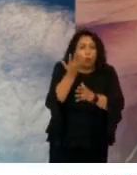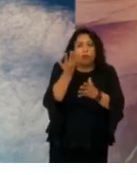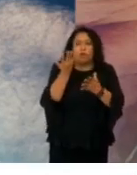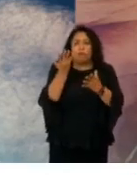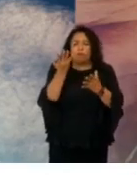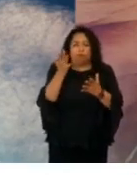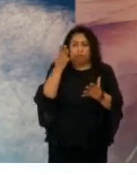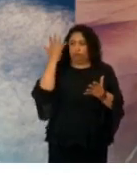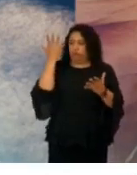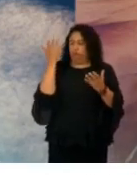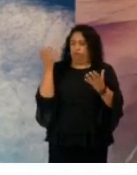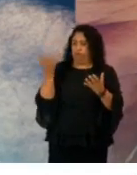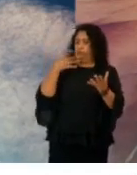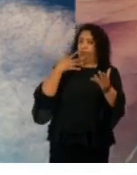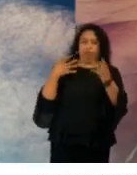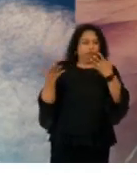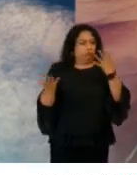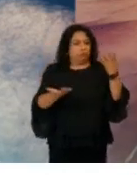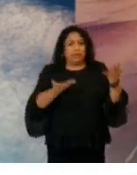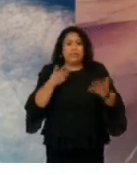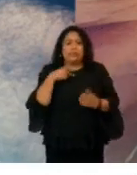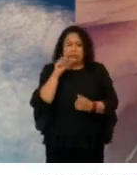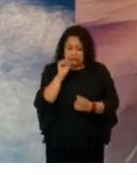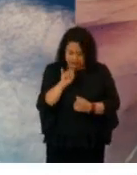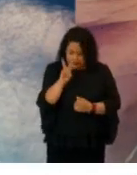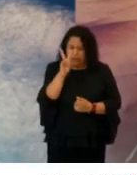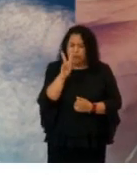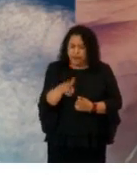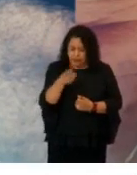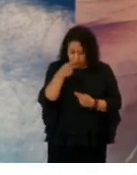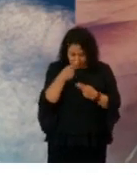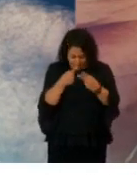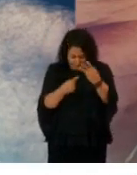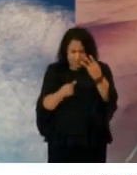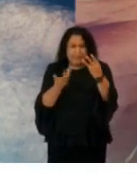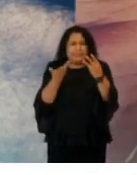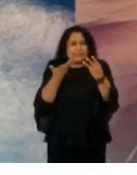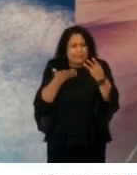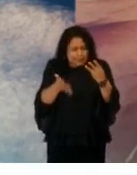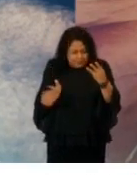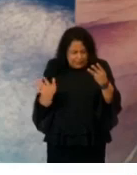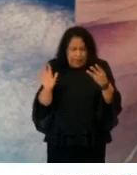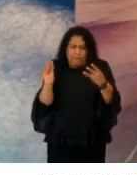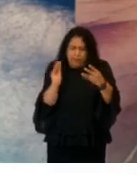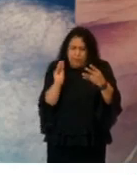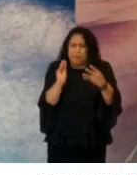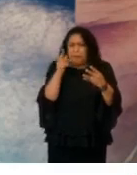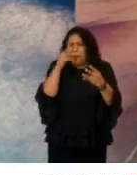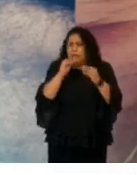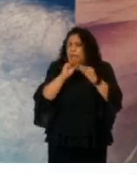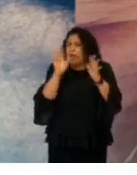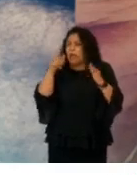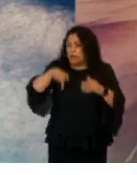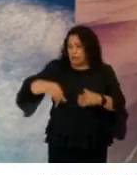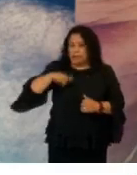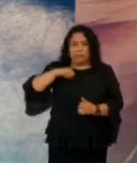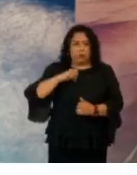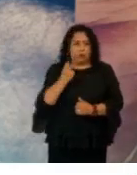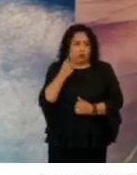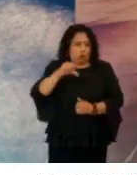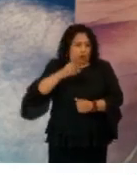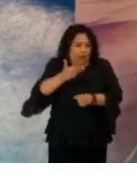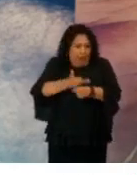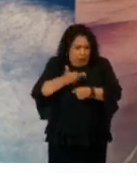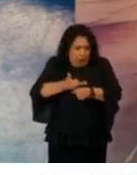nos rebasan. Entonces, en efecto, sí, todos estos son elementos ya, para ponerlo claro, de este siglo XXI en el que